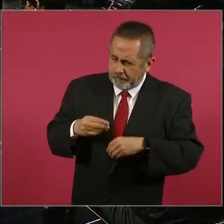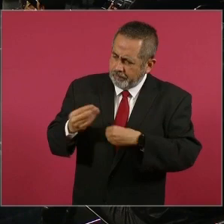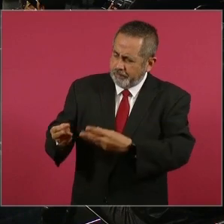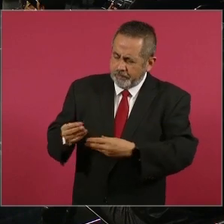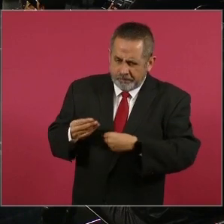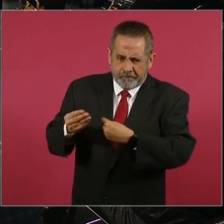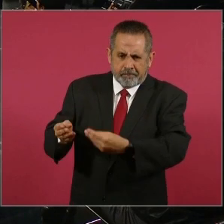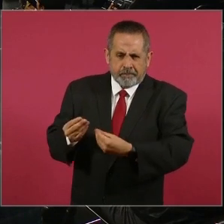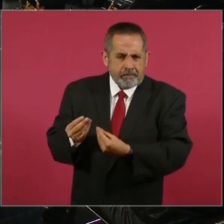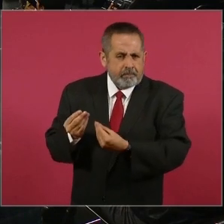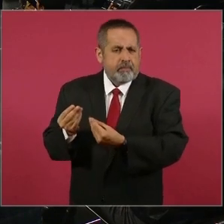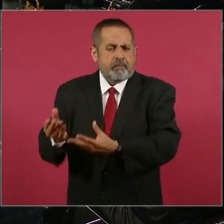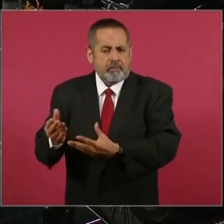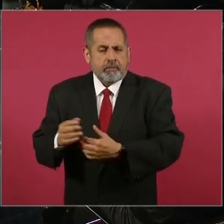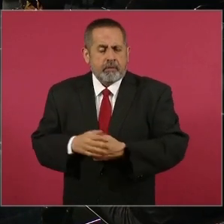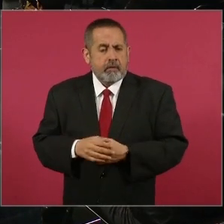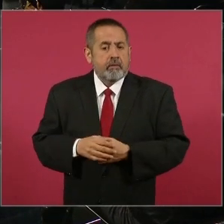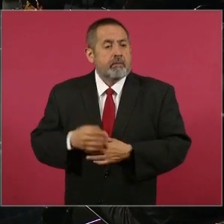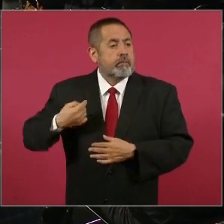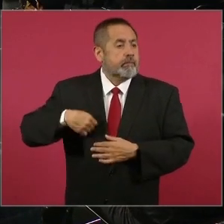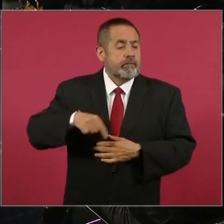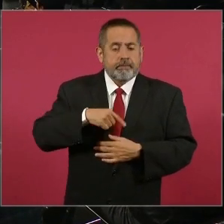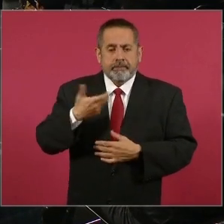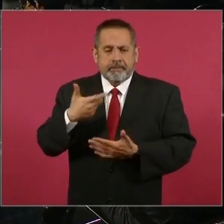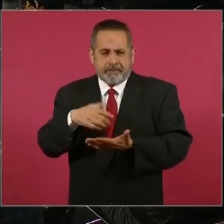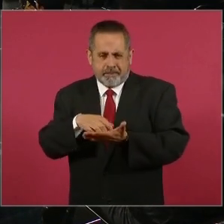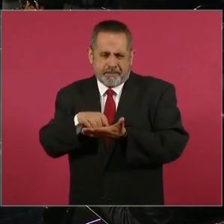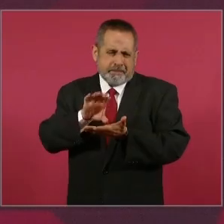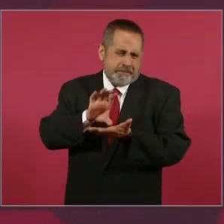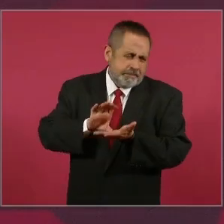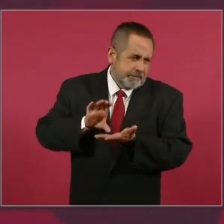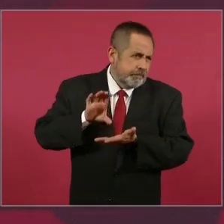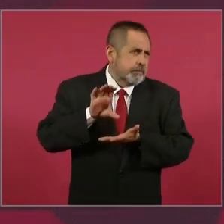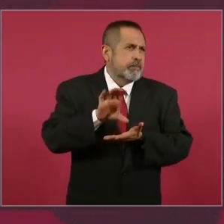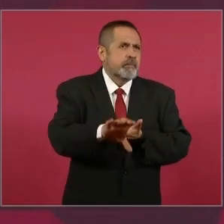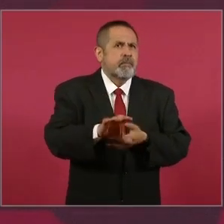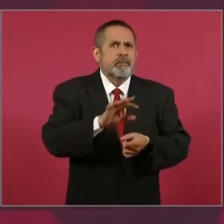eh es una inversión como